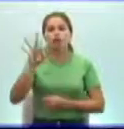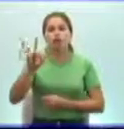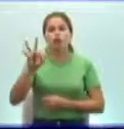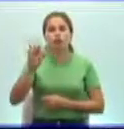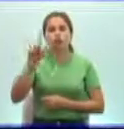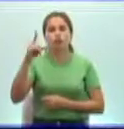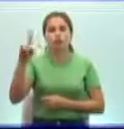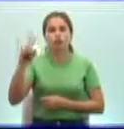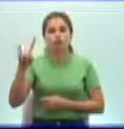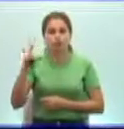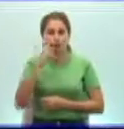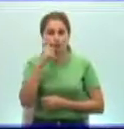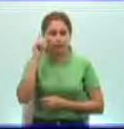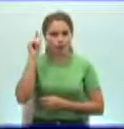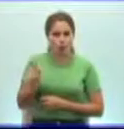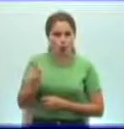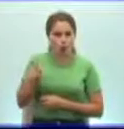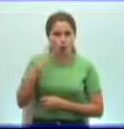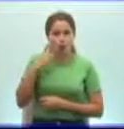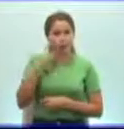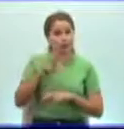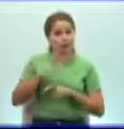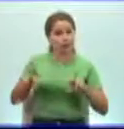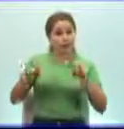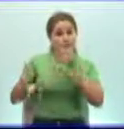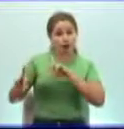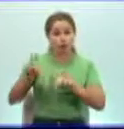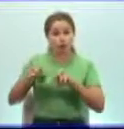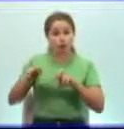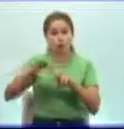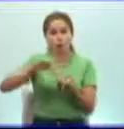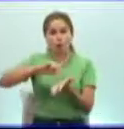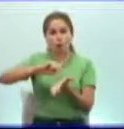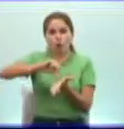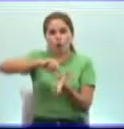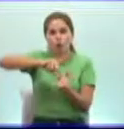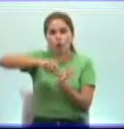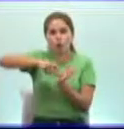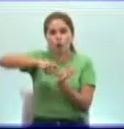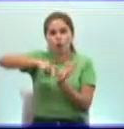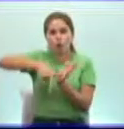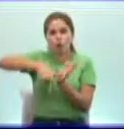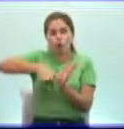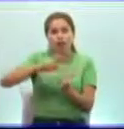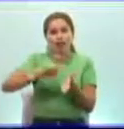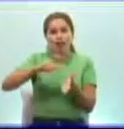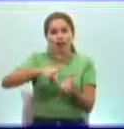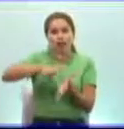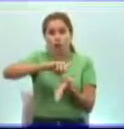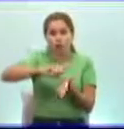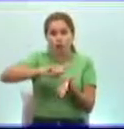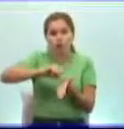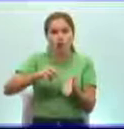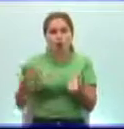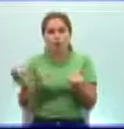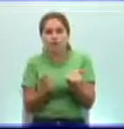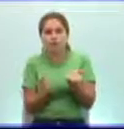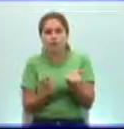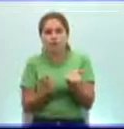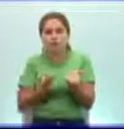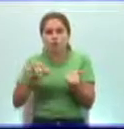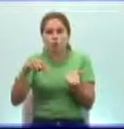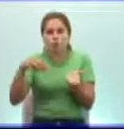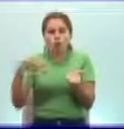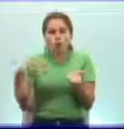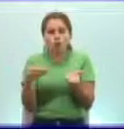Hans Christian Ørsted descubrió que la aguja de la brújula se desvía si se le coloca cerca a un circuito por el que conduce o por el que